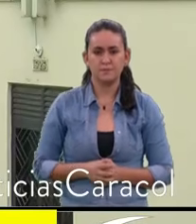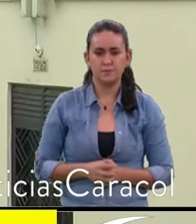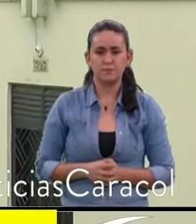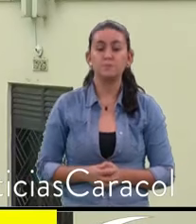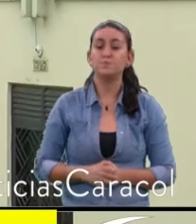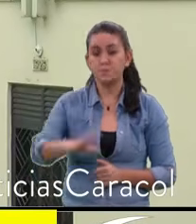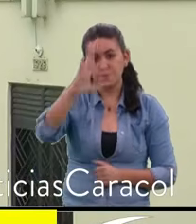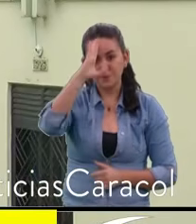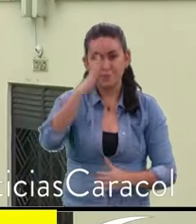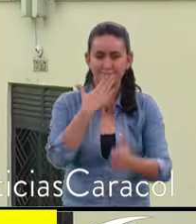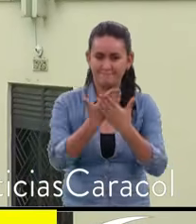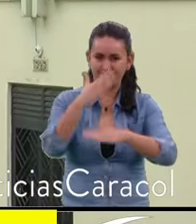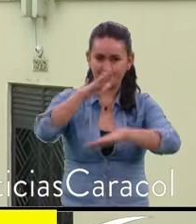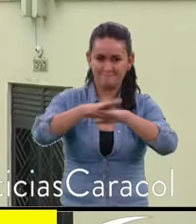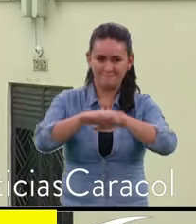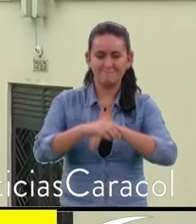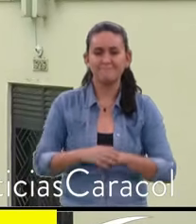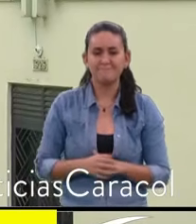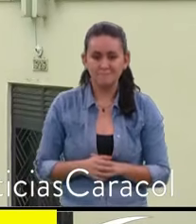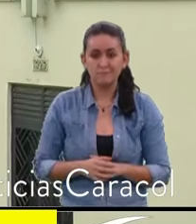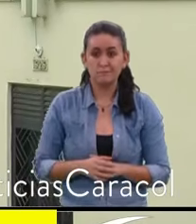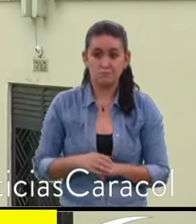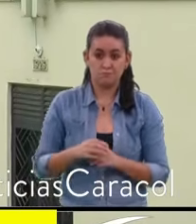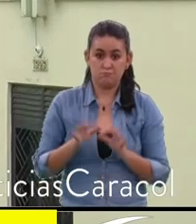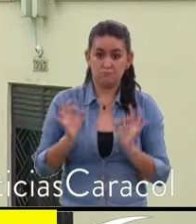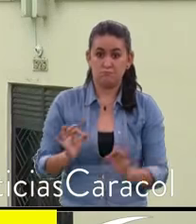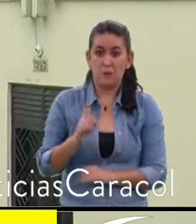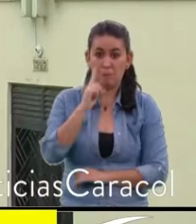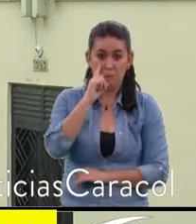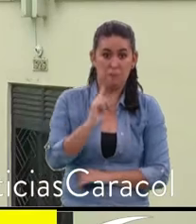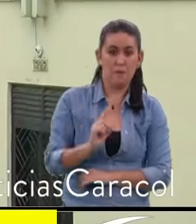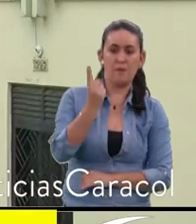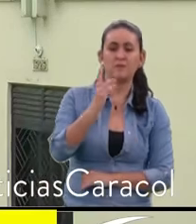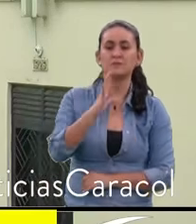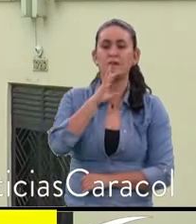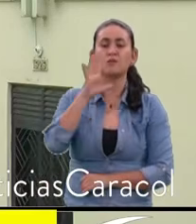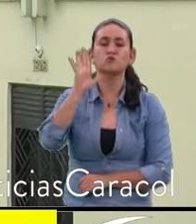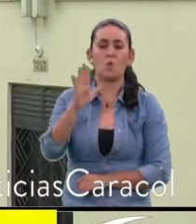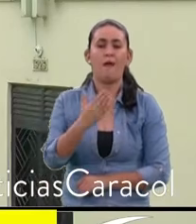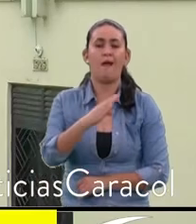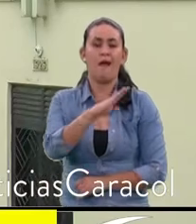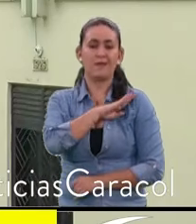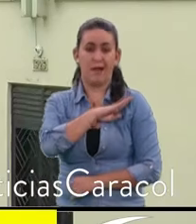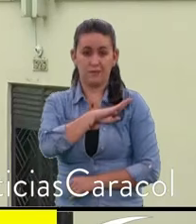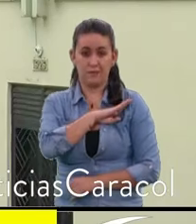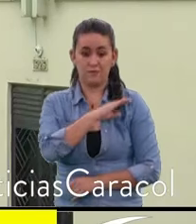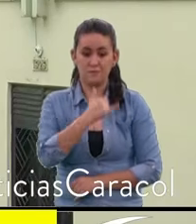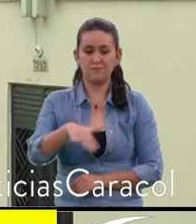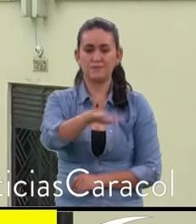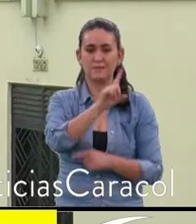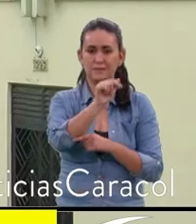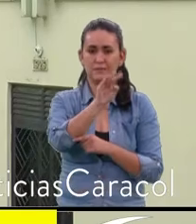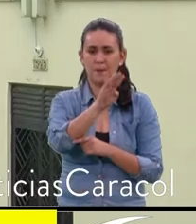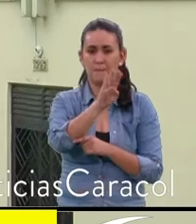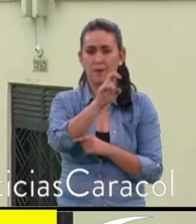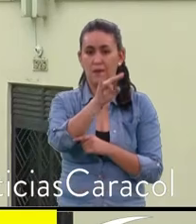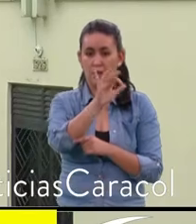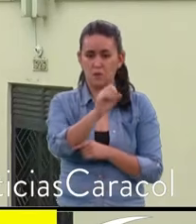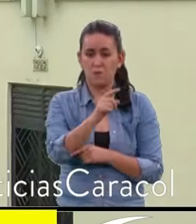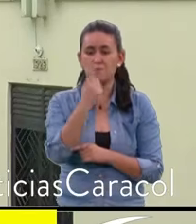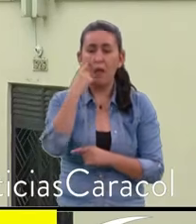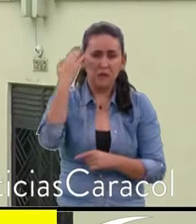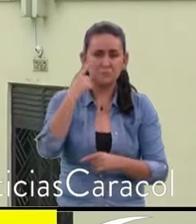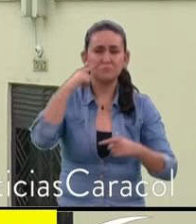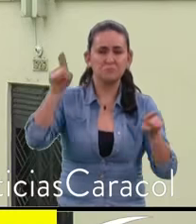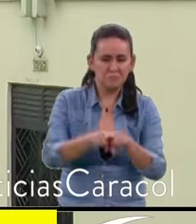Hola, buenas tardes, Juanita y televidentes. Pues mire, no es primera vez que el alcalde de la Villa de San Benito se encuentra involucrado en este tipo de escándalos. En esta ocasión,